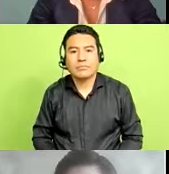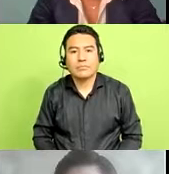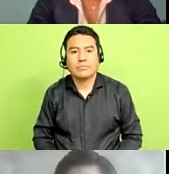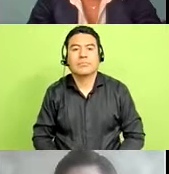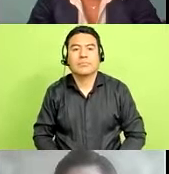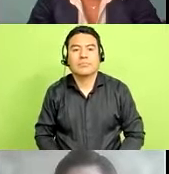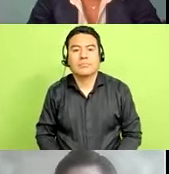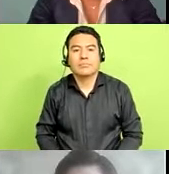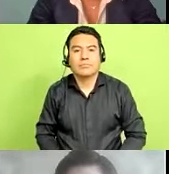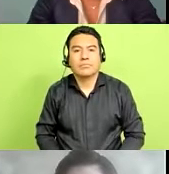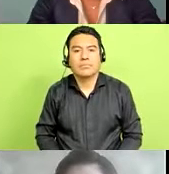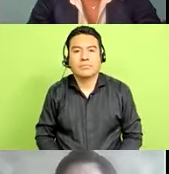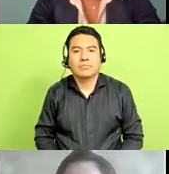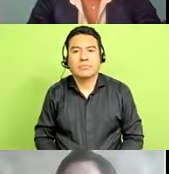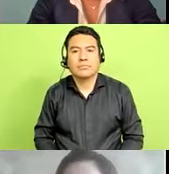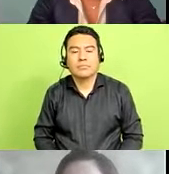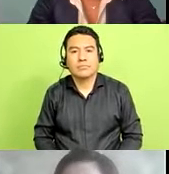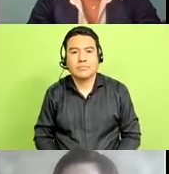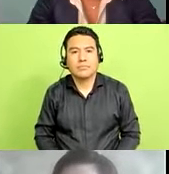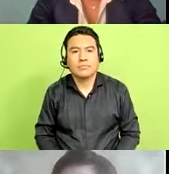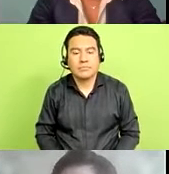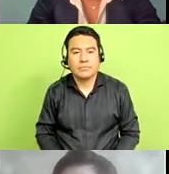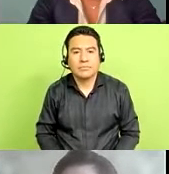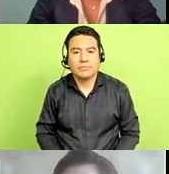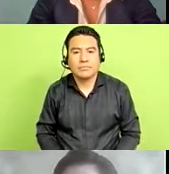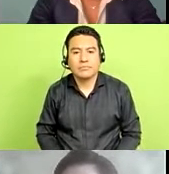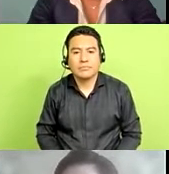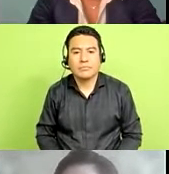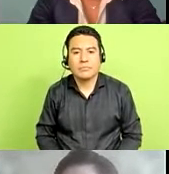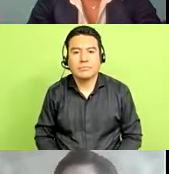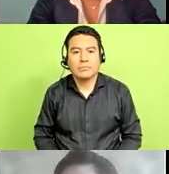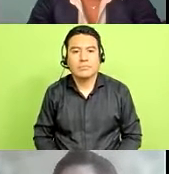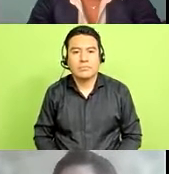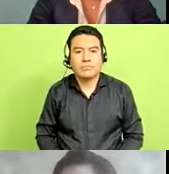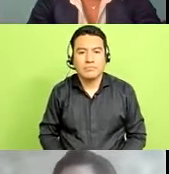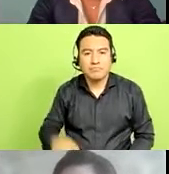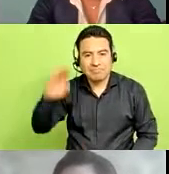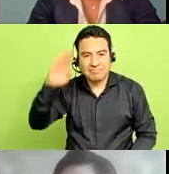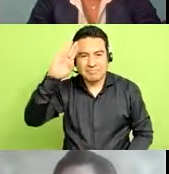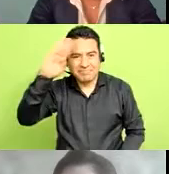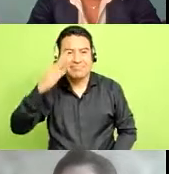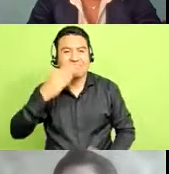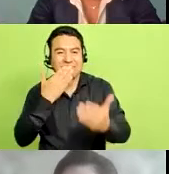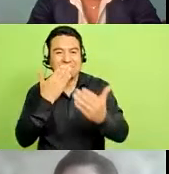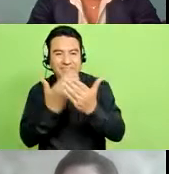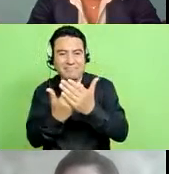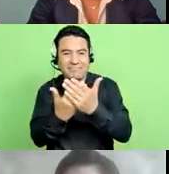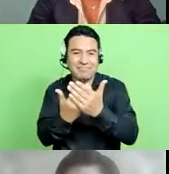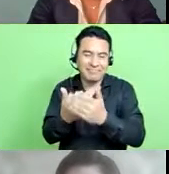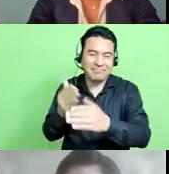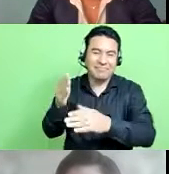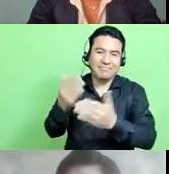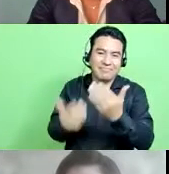hola activar tu audio mario ya están muy buenos días a todos